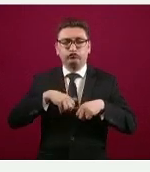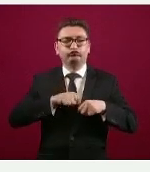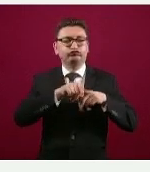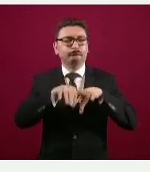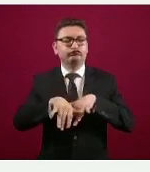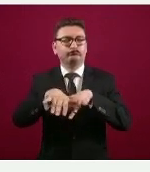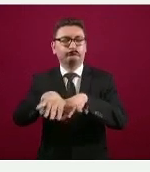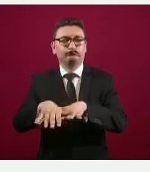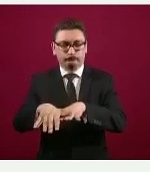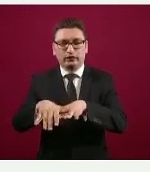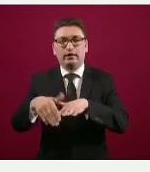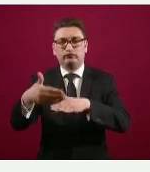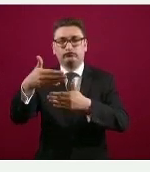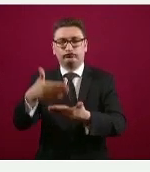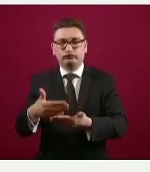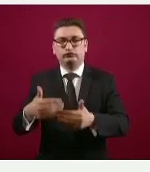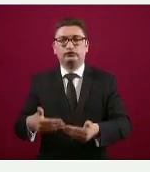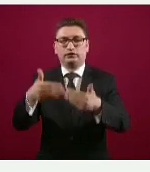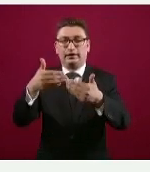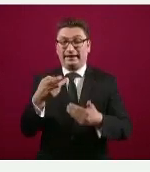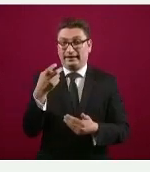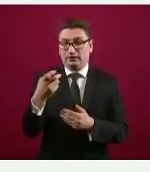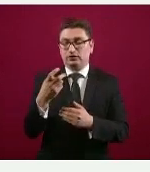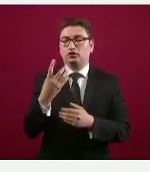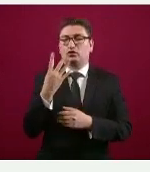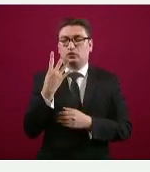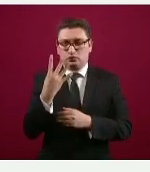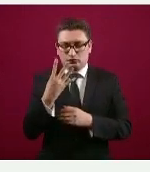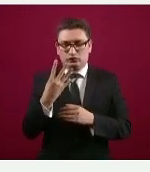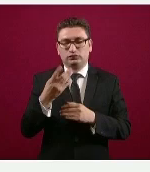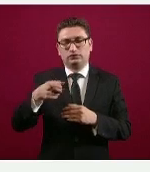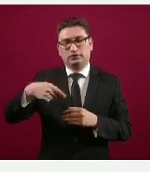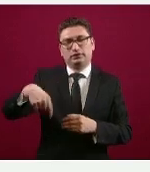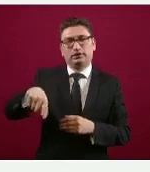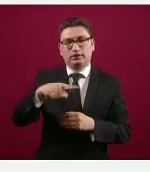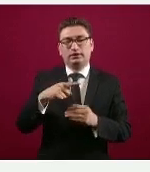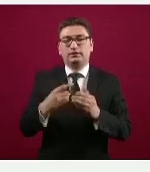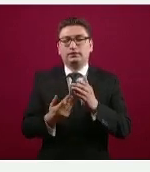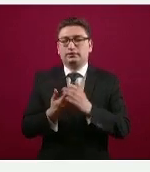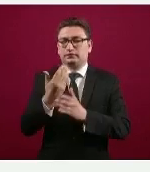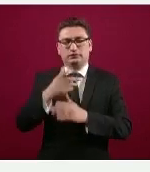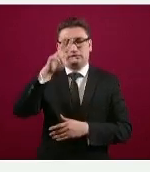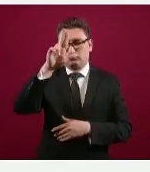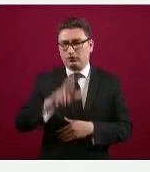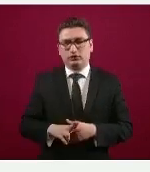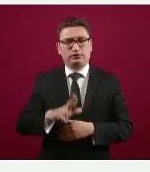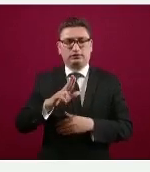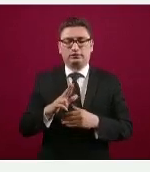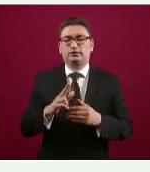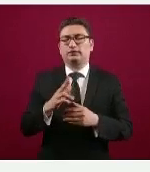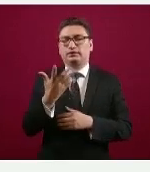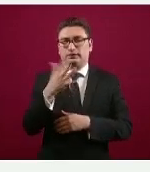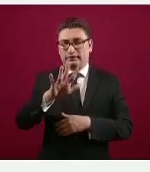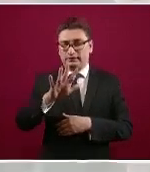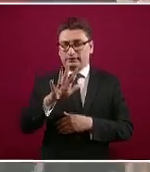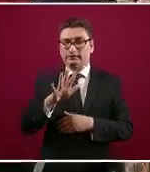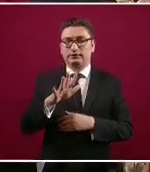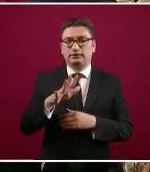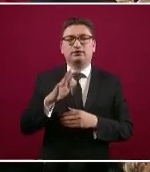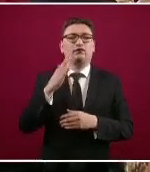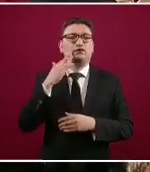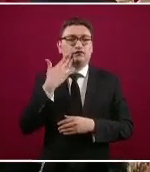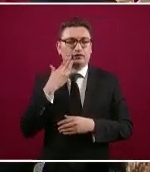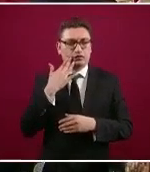hace 4 sesiones en vivo todos los martes a través de Facebook a las 10 de la mañana. Todo mundo nos